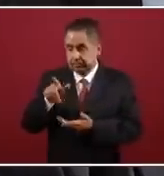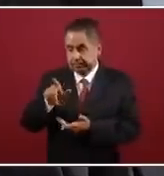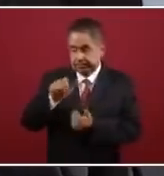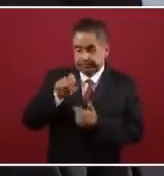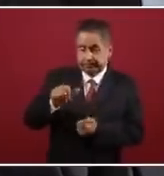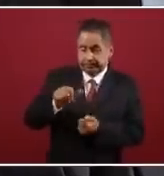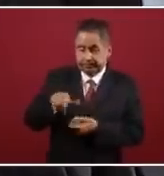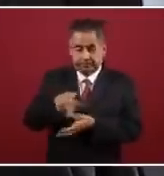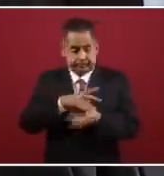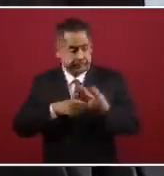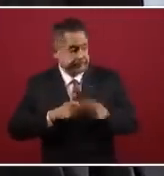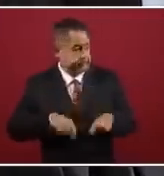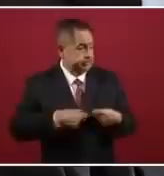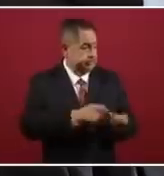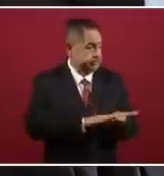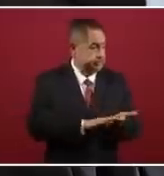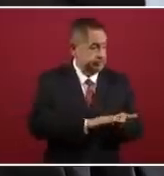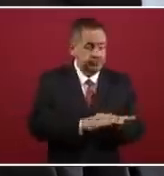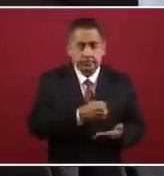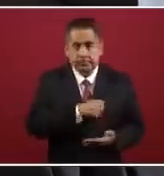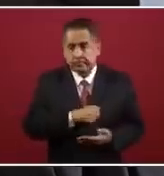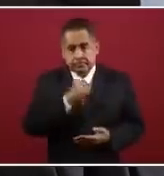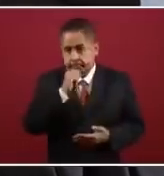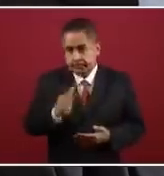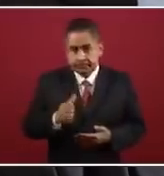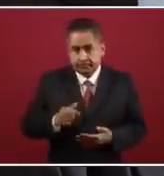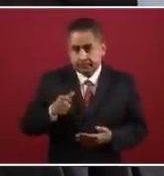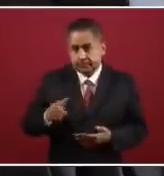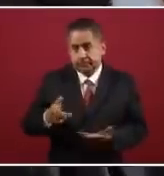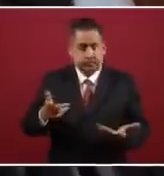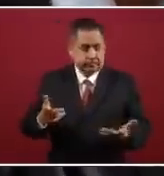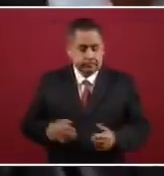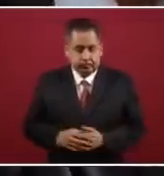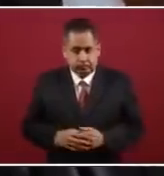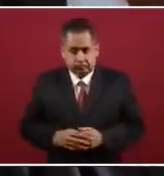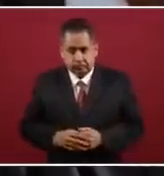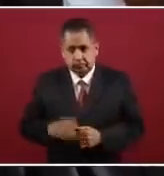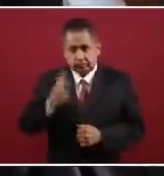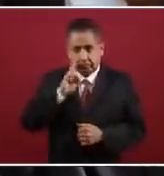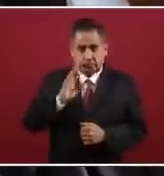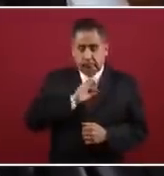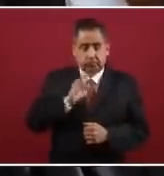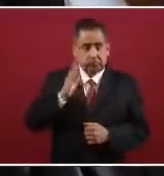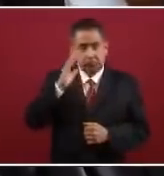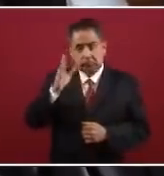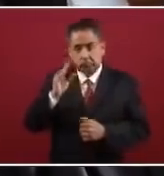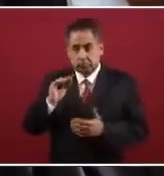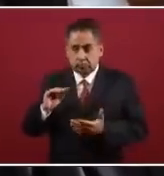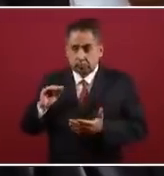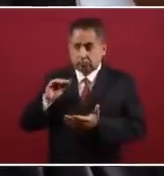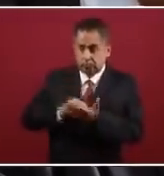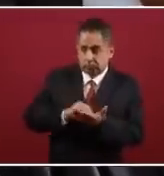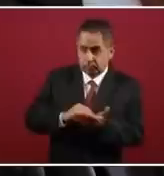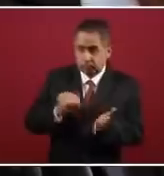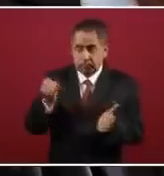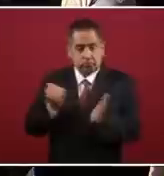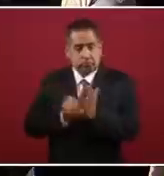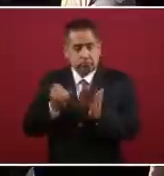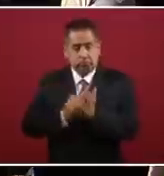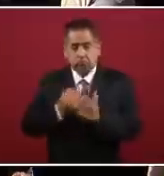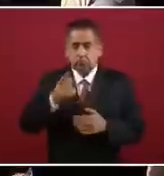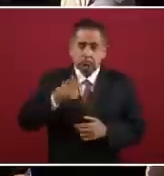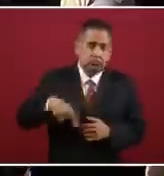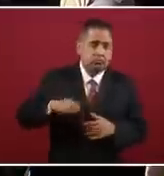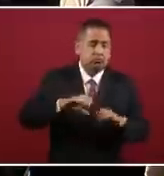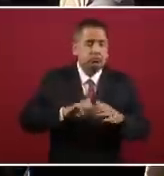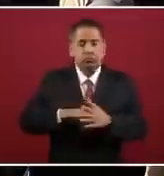hacen al erario público con sus bebidas. ¿Habrá posibilidad de que se les suba todavía más el impuesto también a otros productos